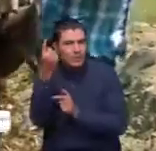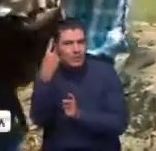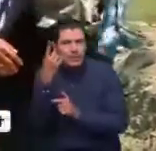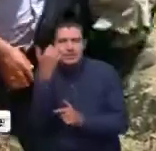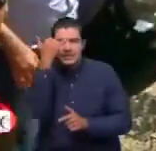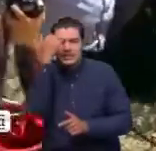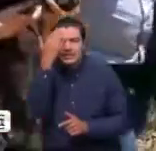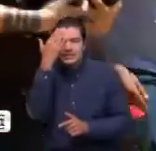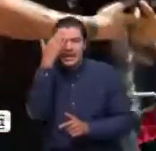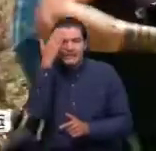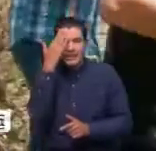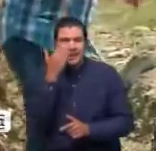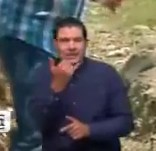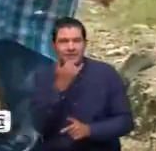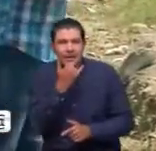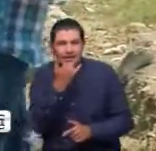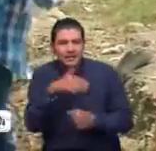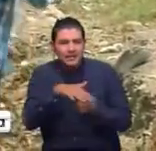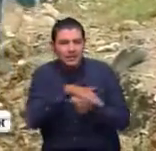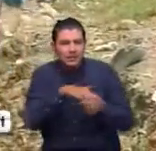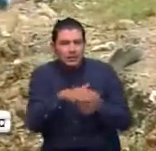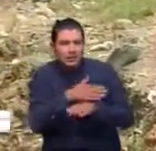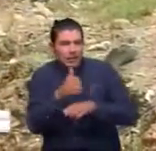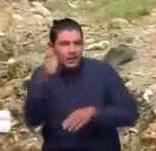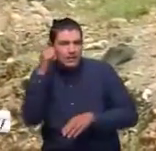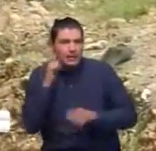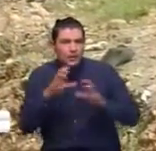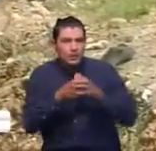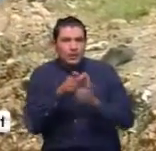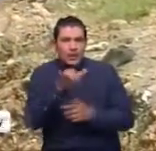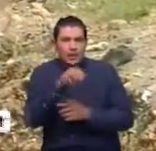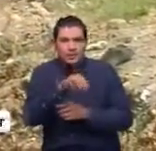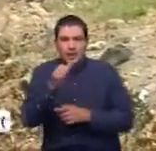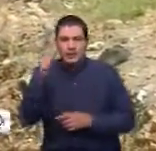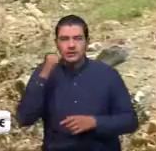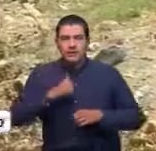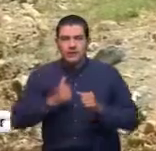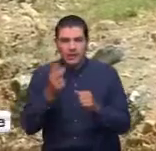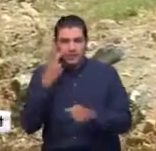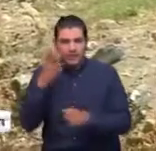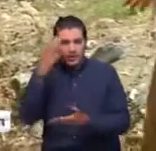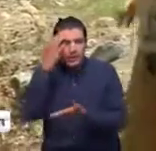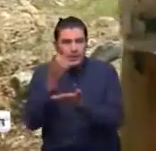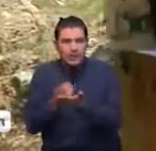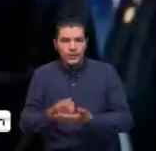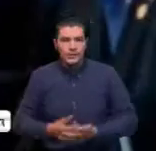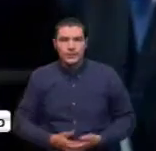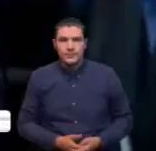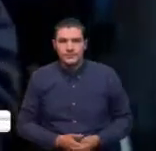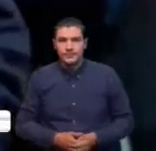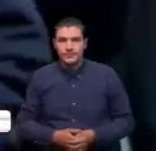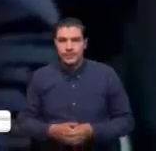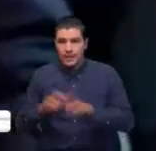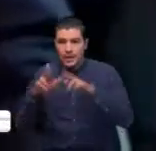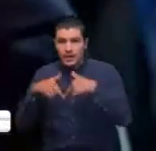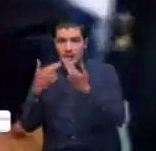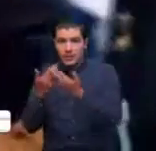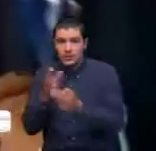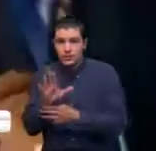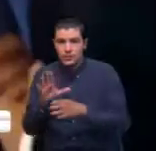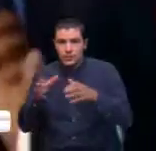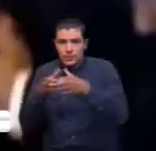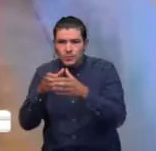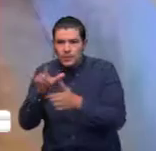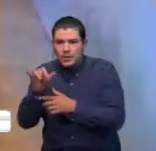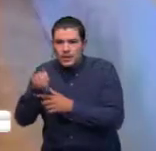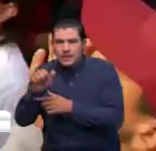luego de esas decisiones que tomó el Grupo de Lima ayer en Bogotá. Esto fue lo que nos dijeron. Tras la reunión del Grupo de Lima,